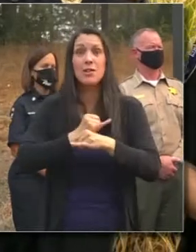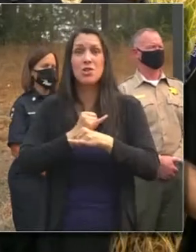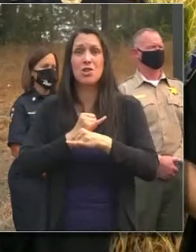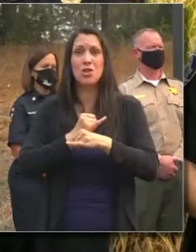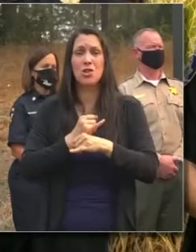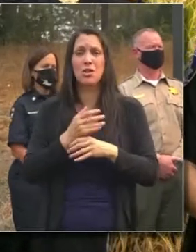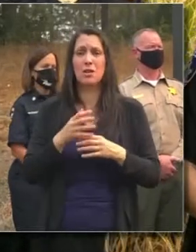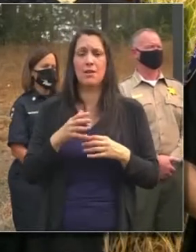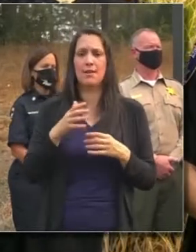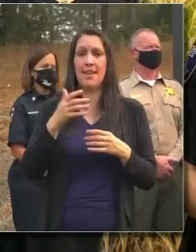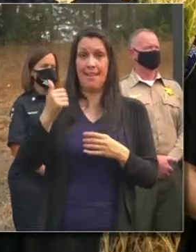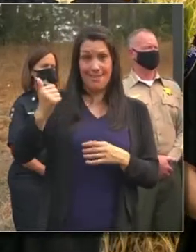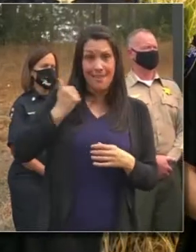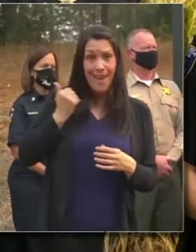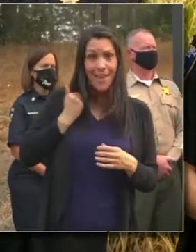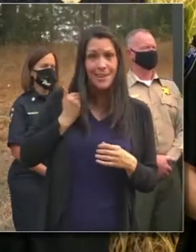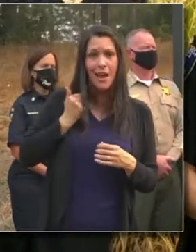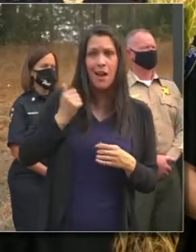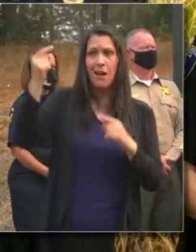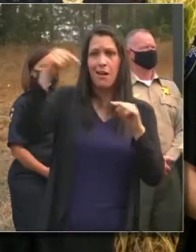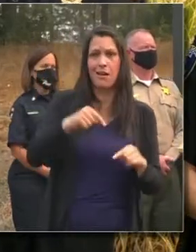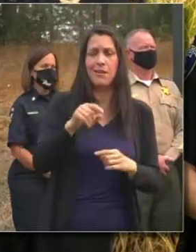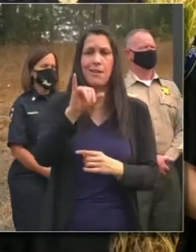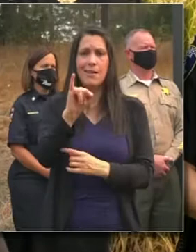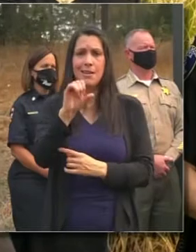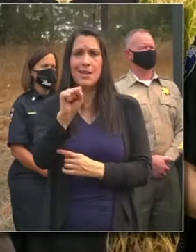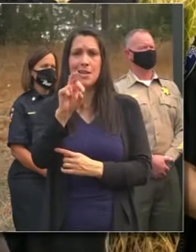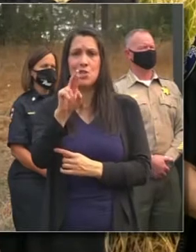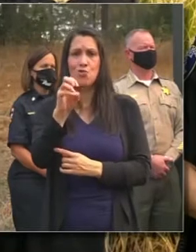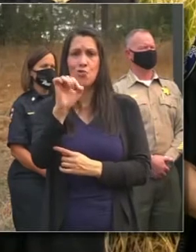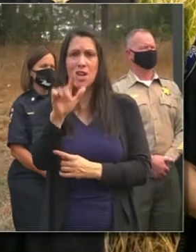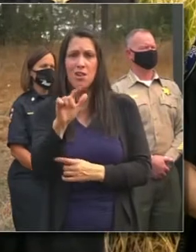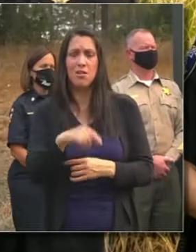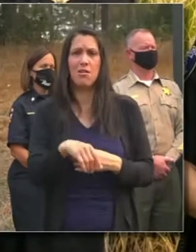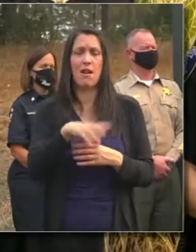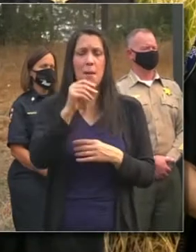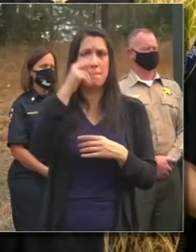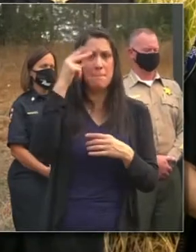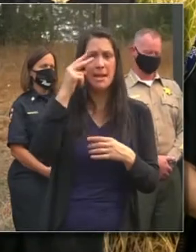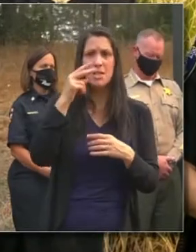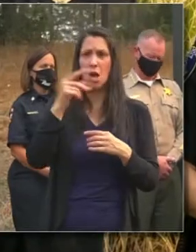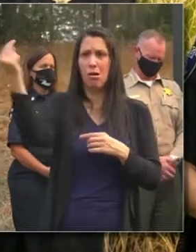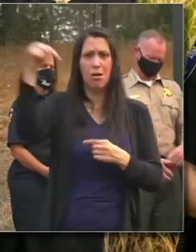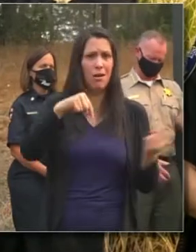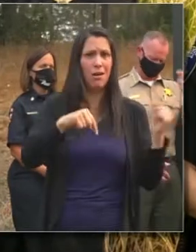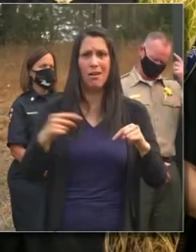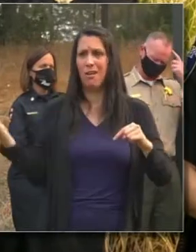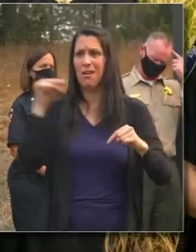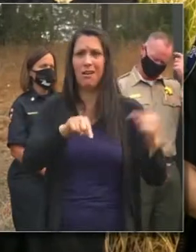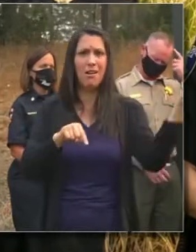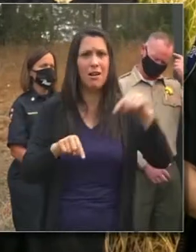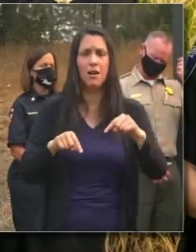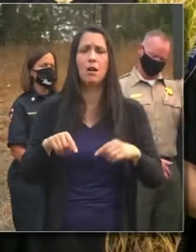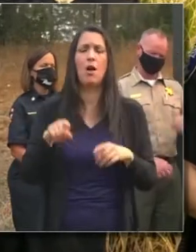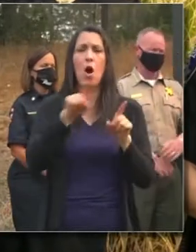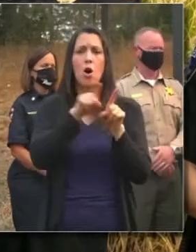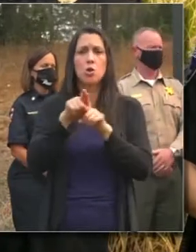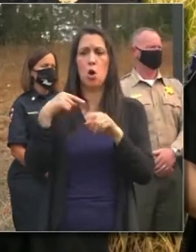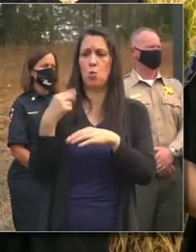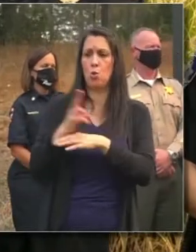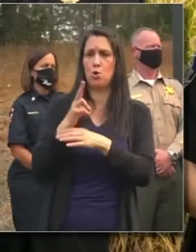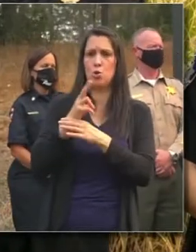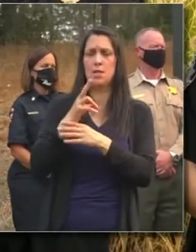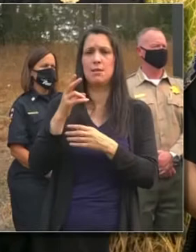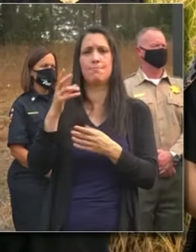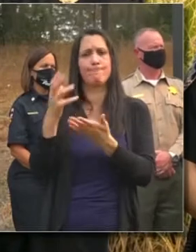internacional tenemos equipo de equipos de canadá israelí méxico y realmente estamos usando todo esto como palanca y